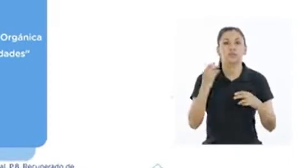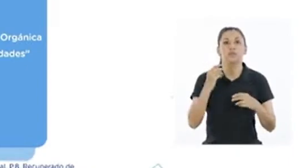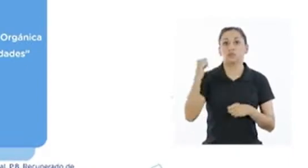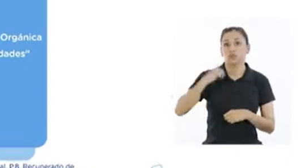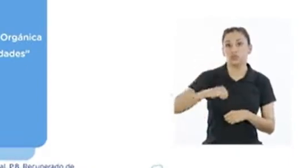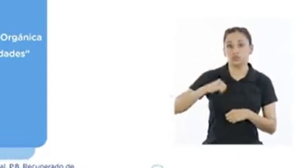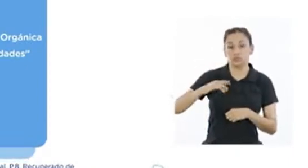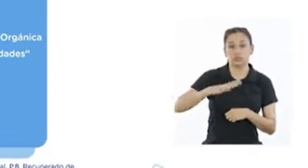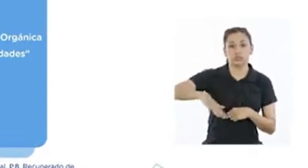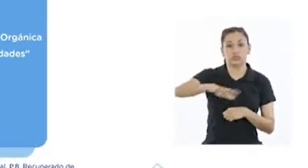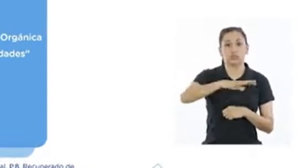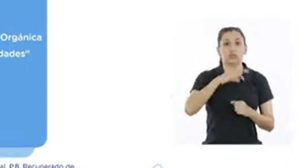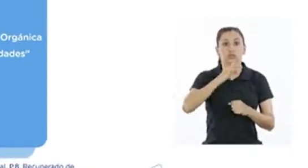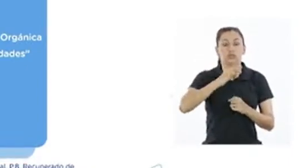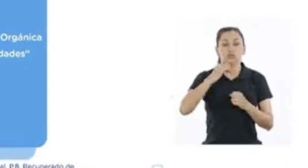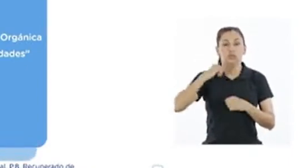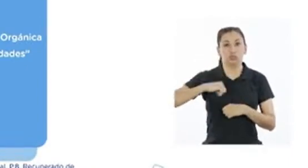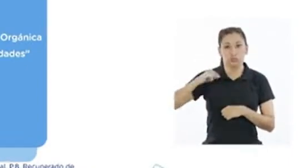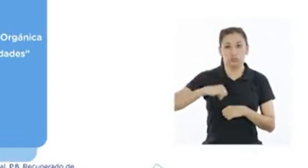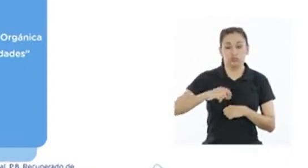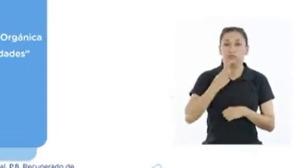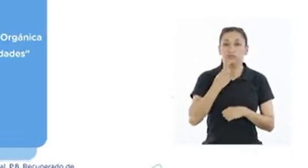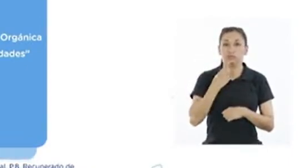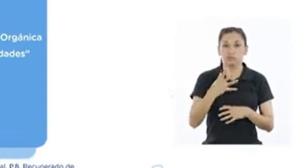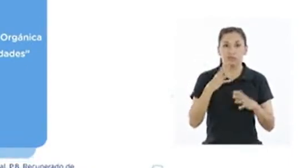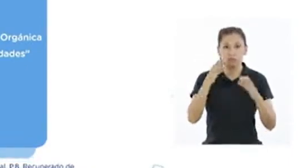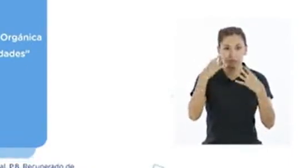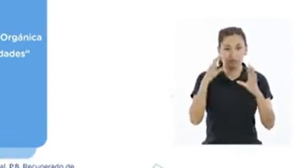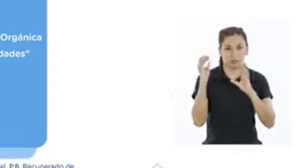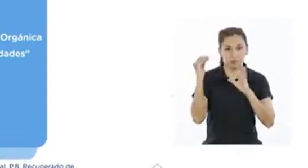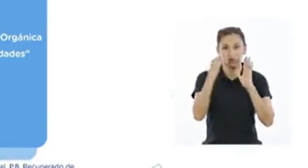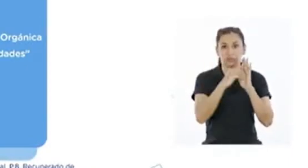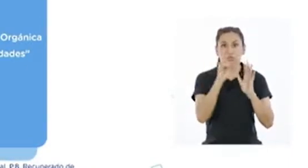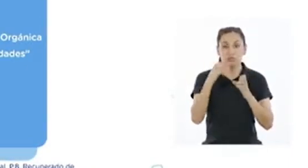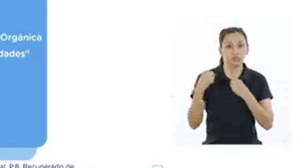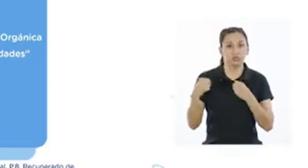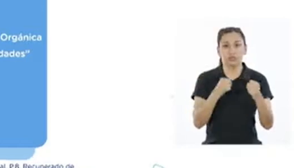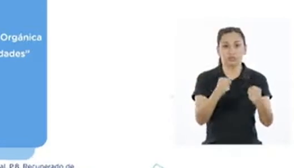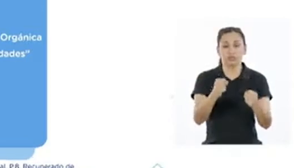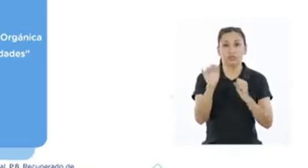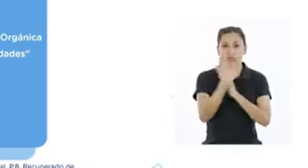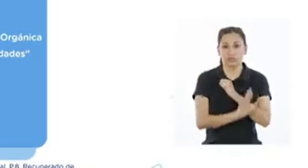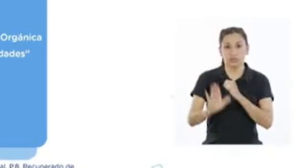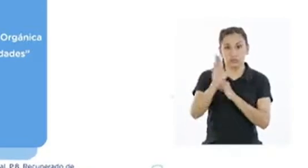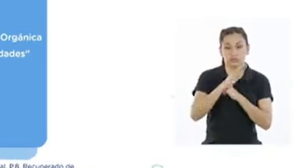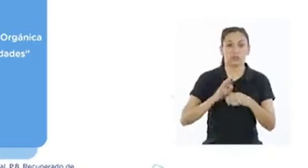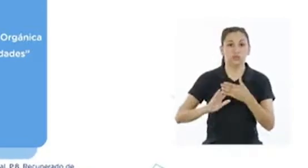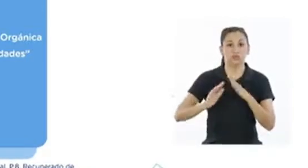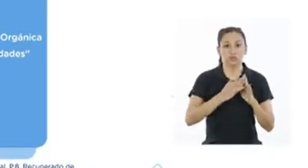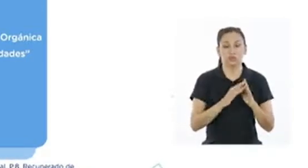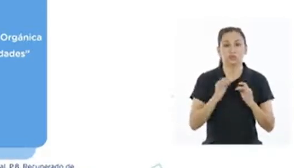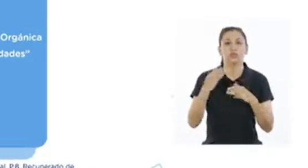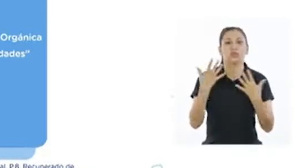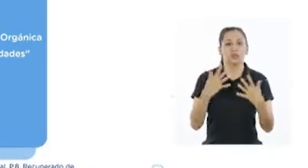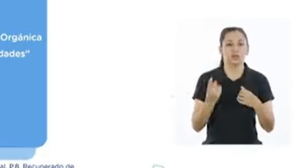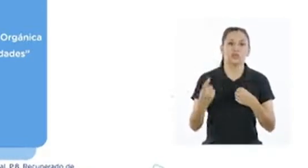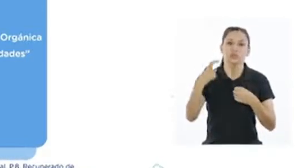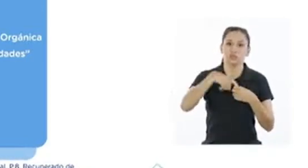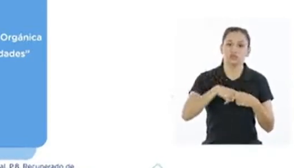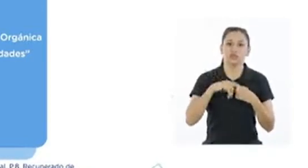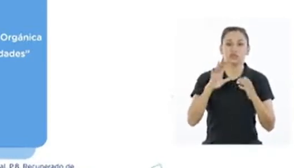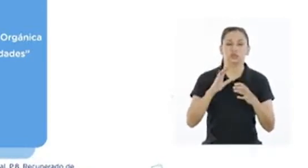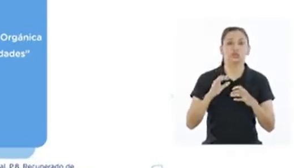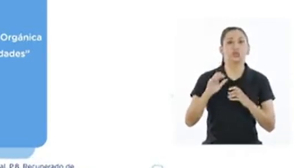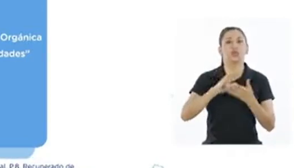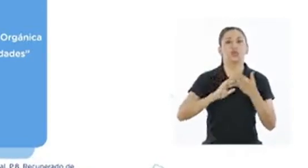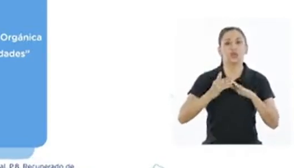A nivel de municipalidades provinciales, refiere establecer un sistema de seguridad ciudadana con participación